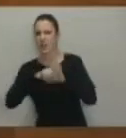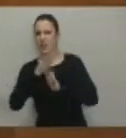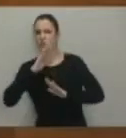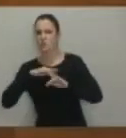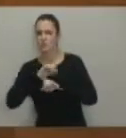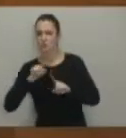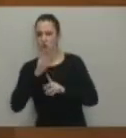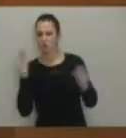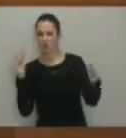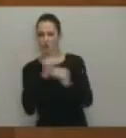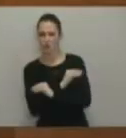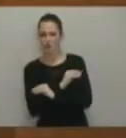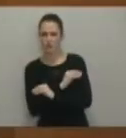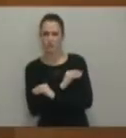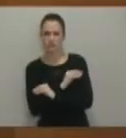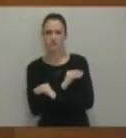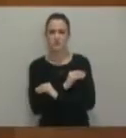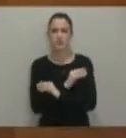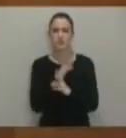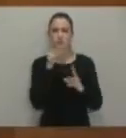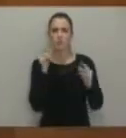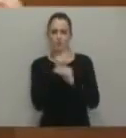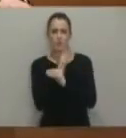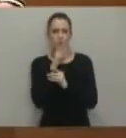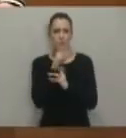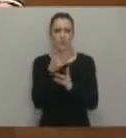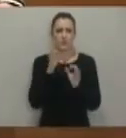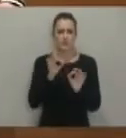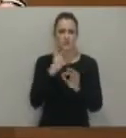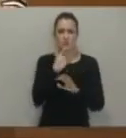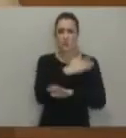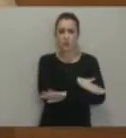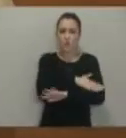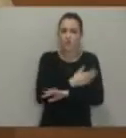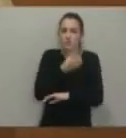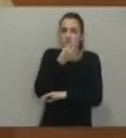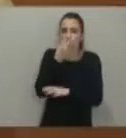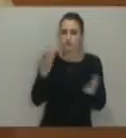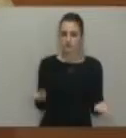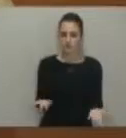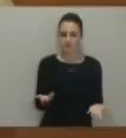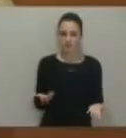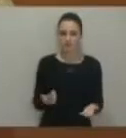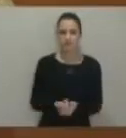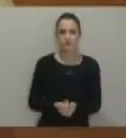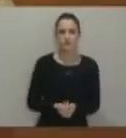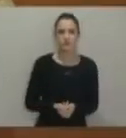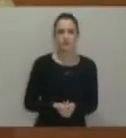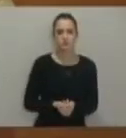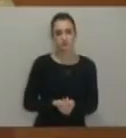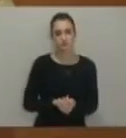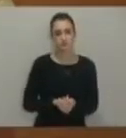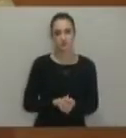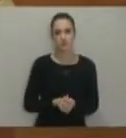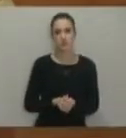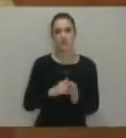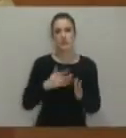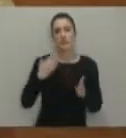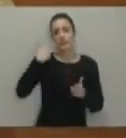incongruente? Porque eso lo establecieron, vuelvo a decir, un Gobierno socialista. Ya, dado